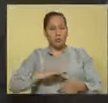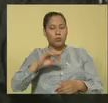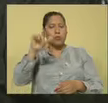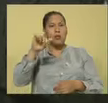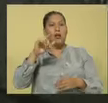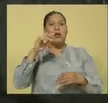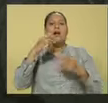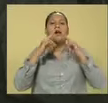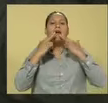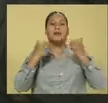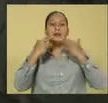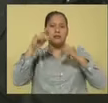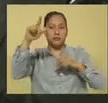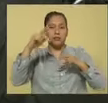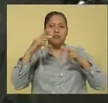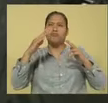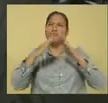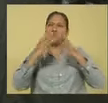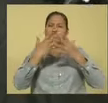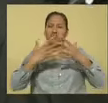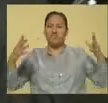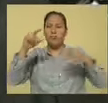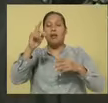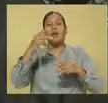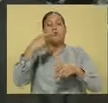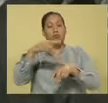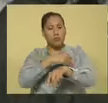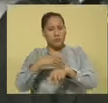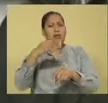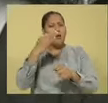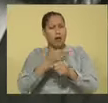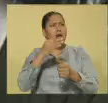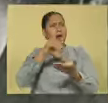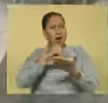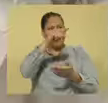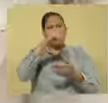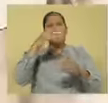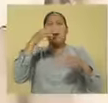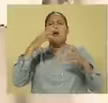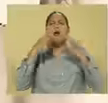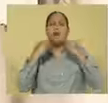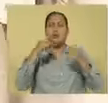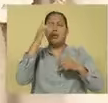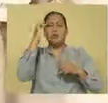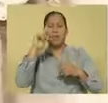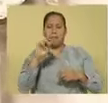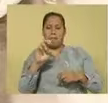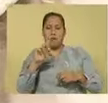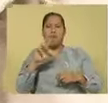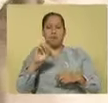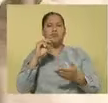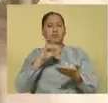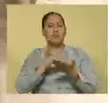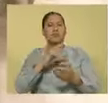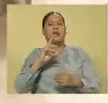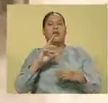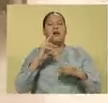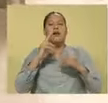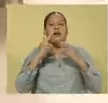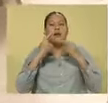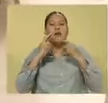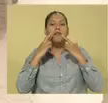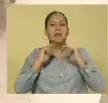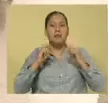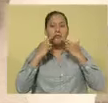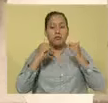una hacienda. Eran parientes, todavía existe la hacienda de San Pedro. Y muy linda hacienda. Y ahí yo fui